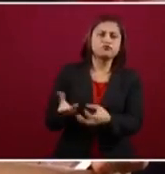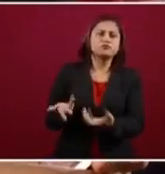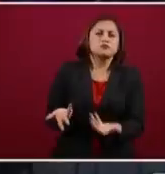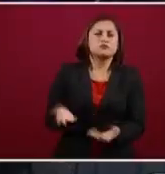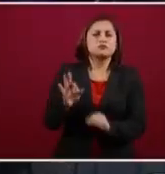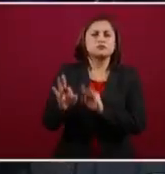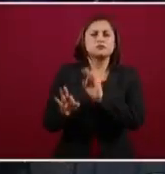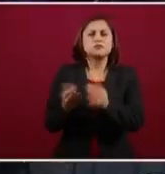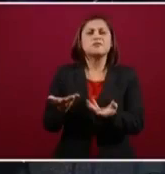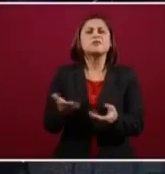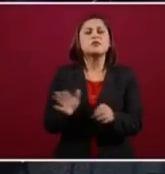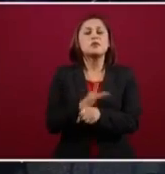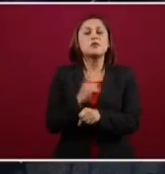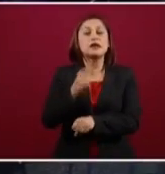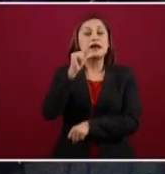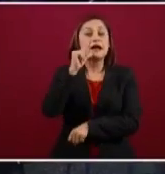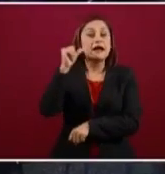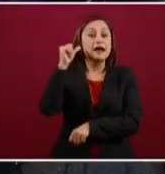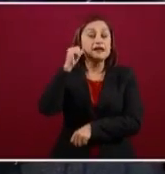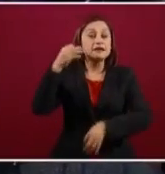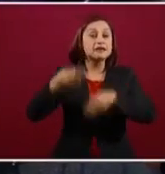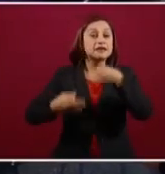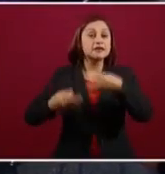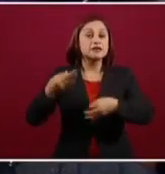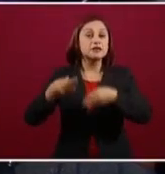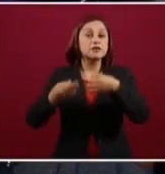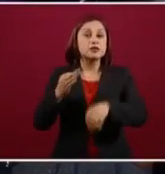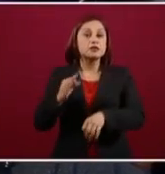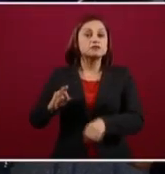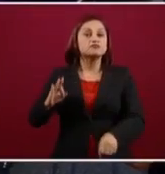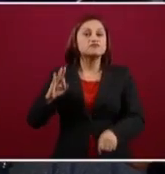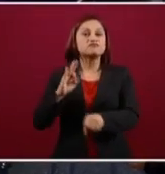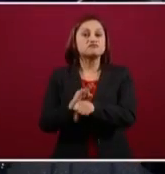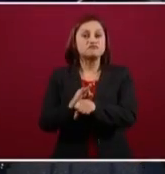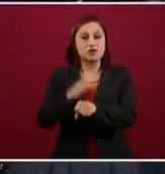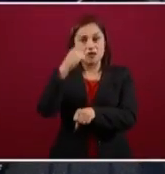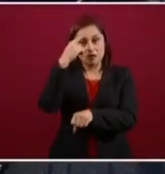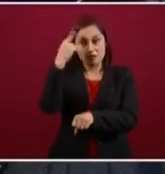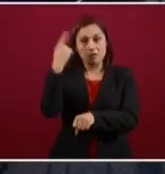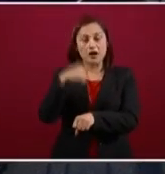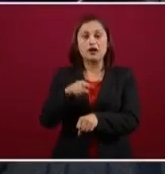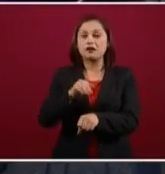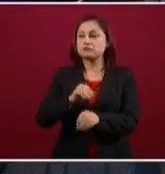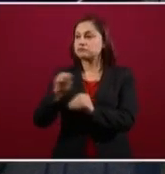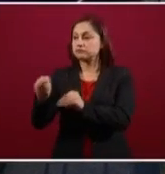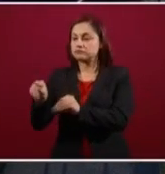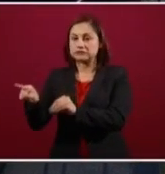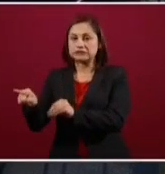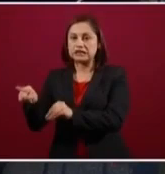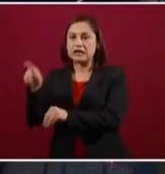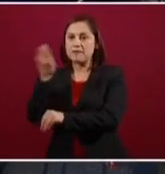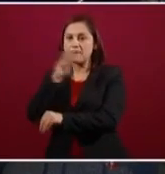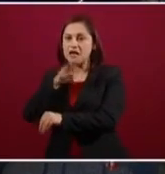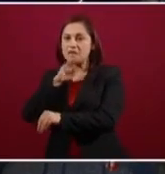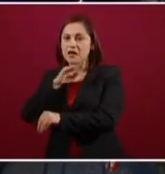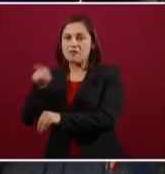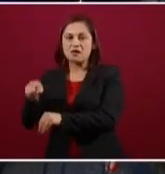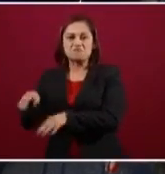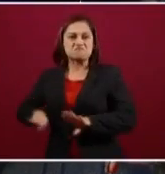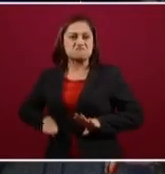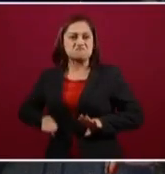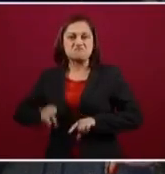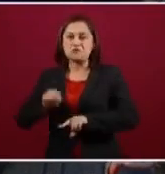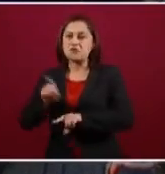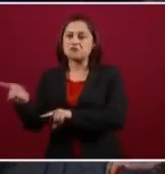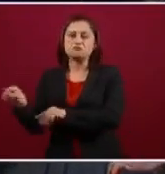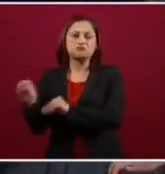otorgó un amparo para que en 3 días lo regresen al reclusorio norte, en donde gozaba de todos estos privilegios.